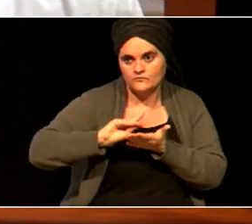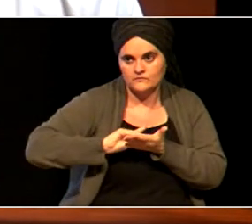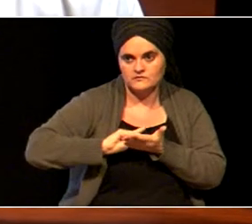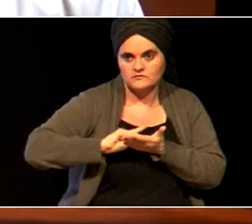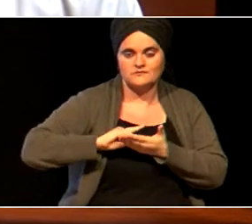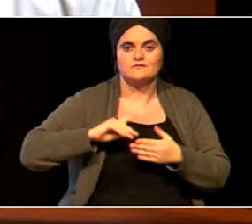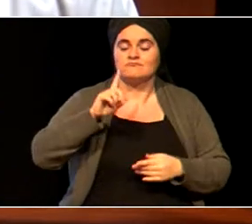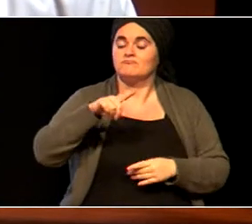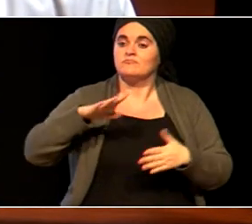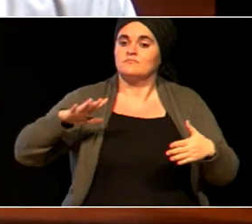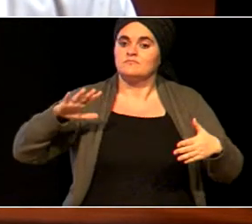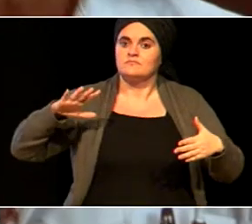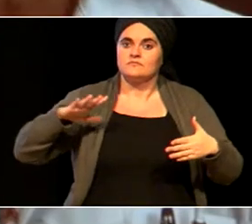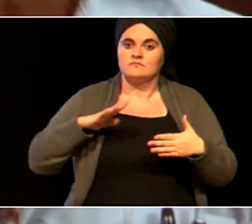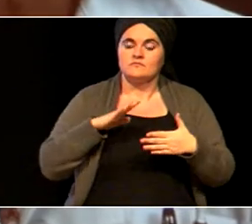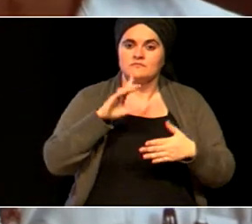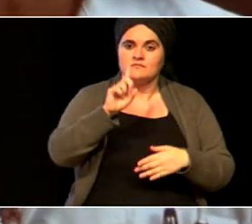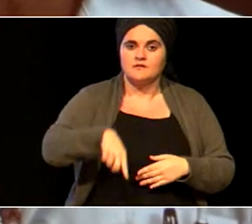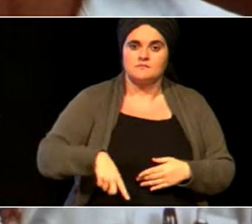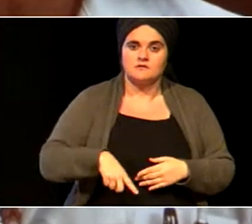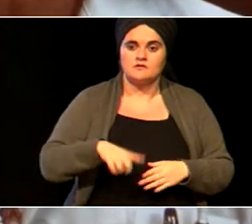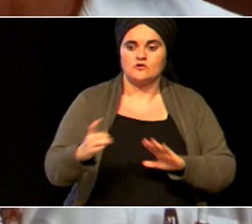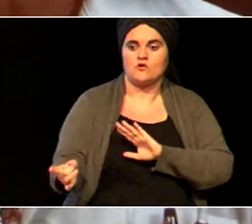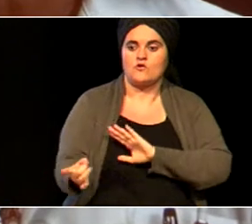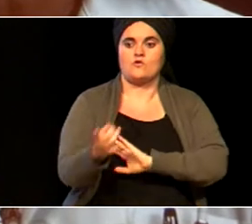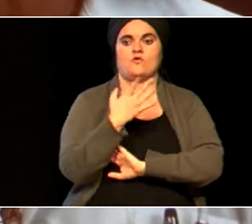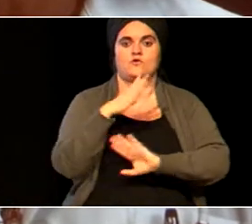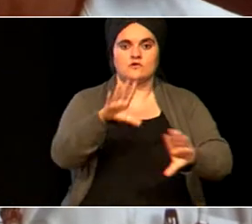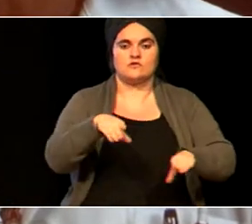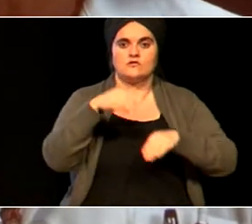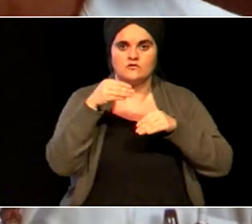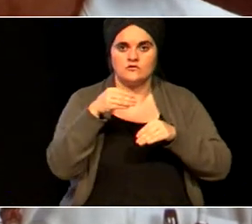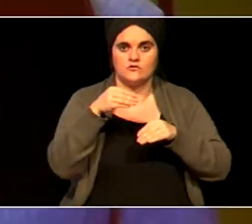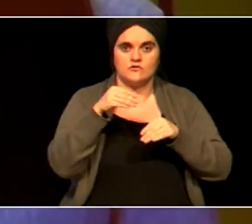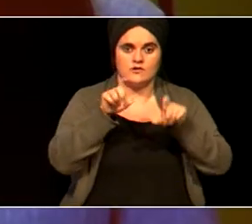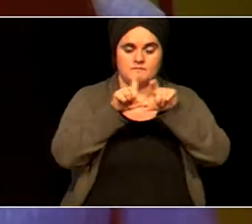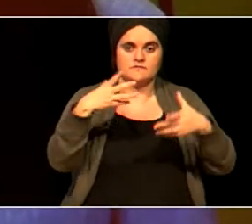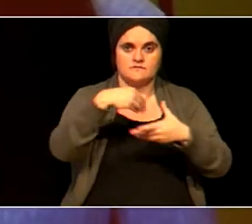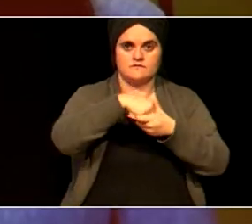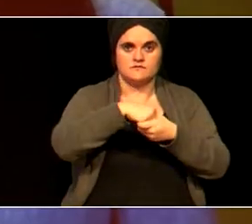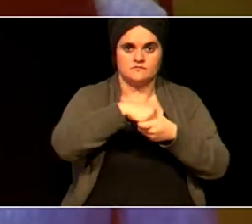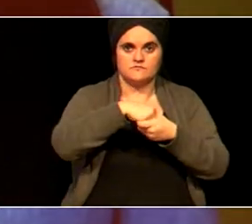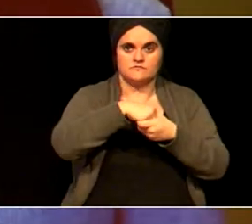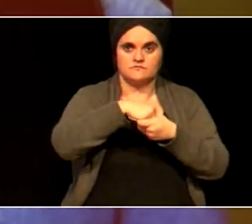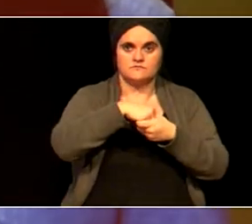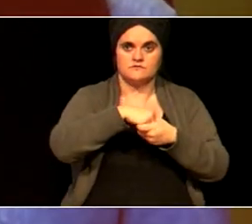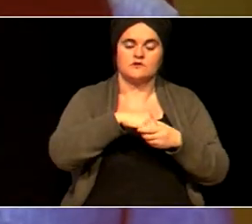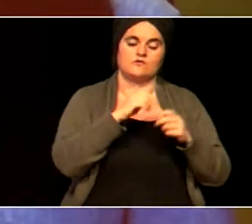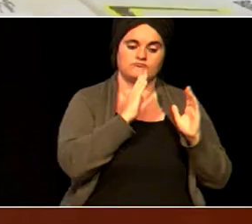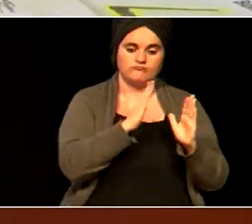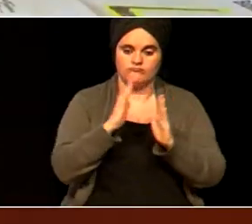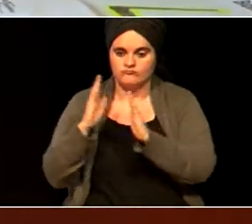lo que son las recogidas de correo dentro de la empresa u organismo con su clasificación